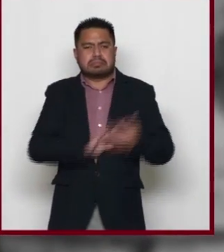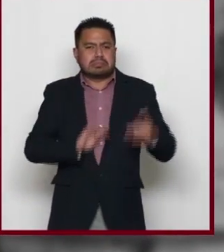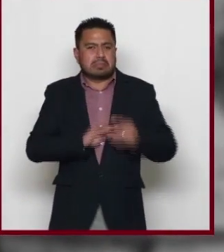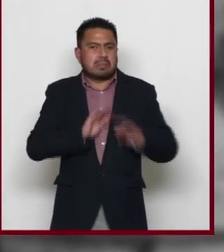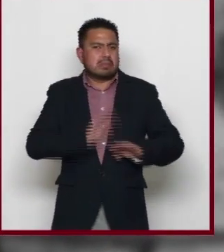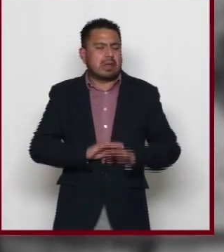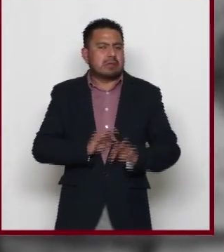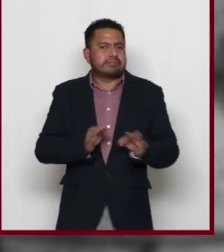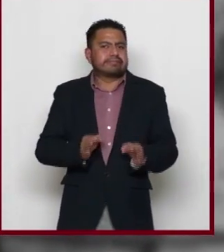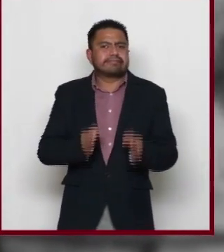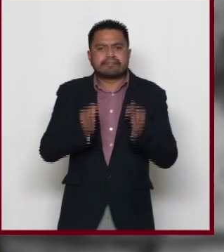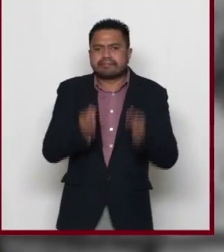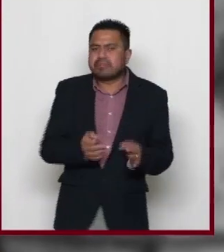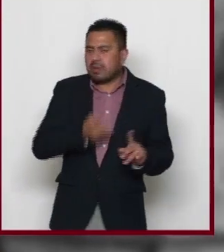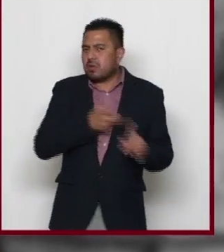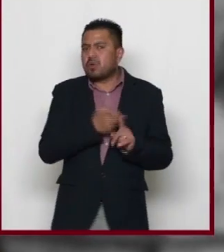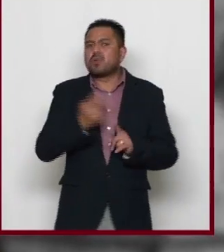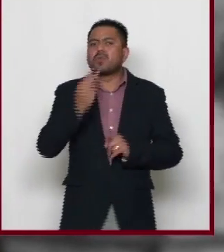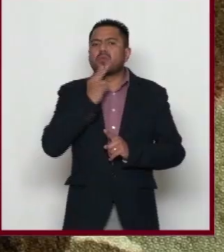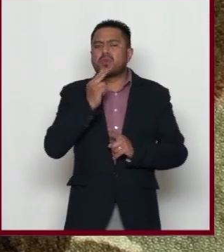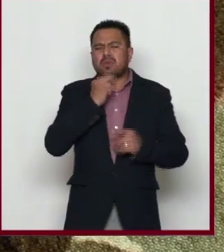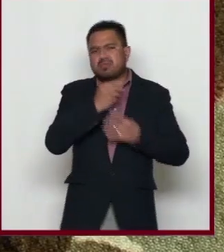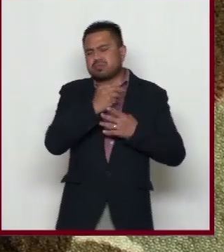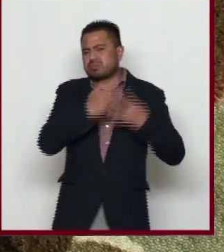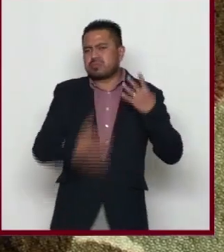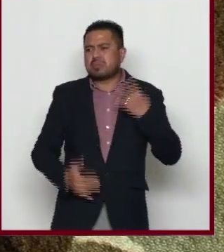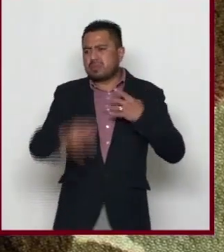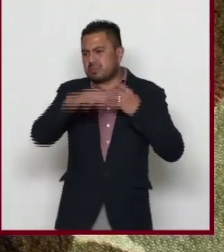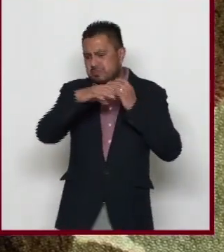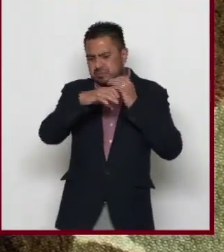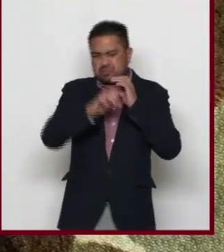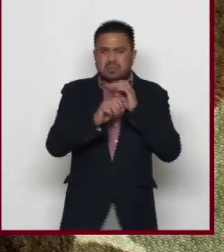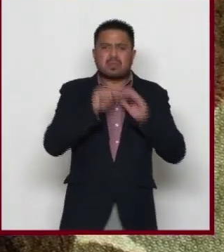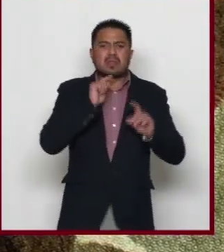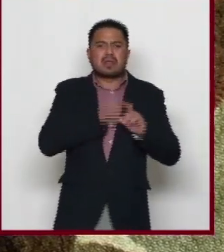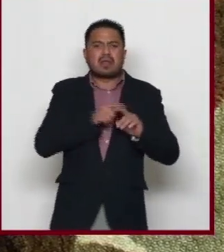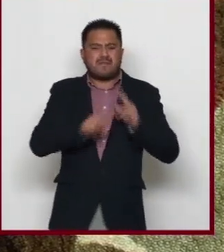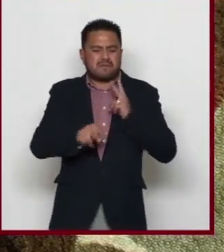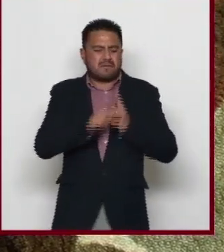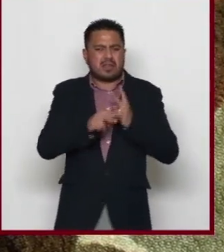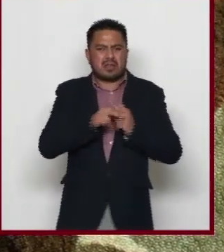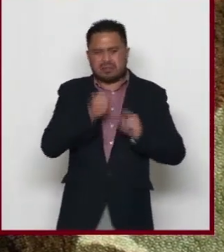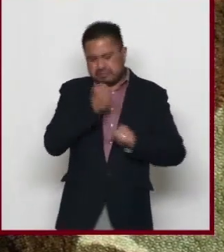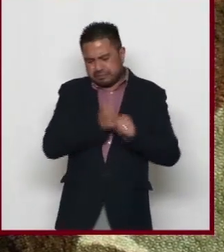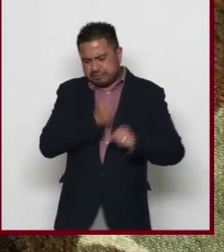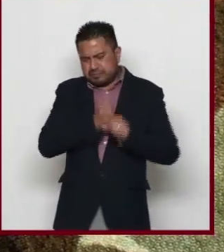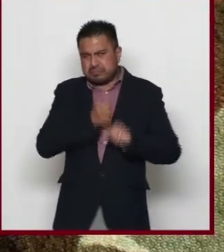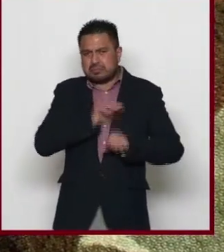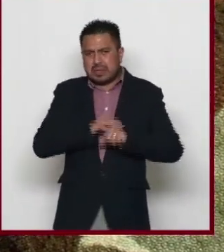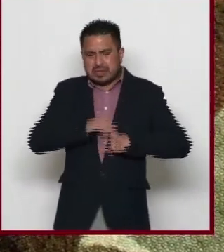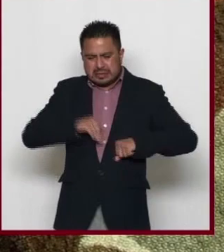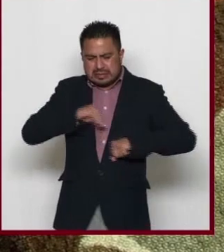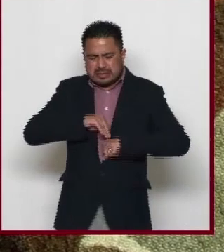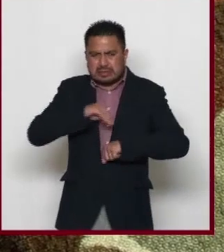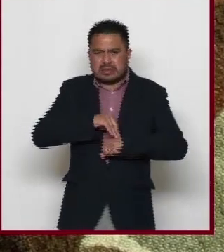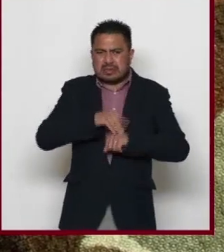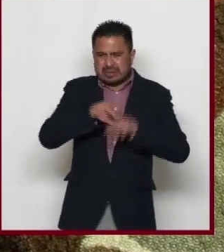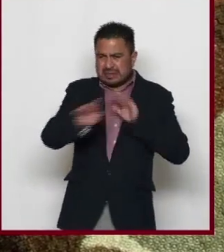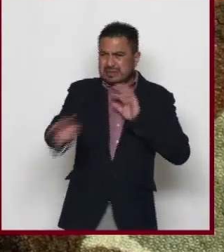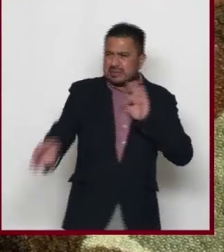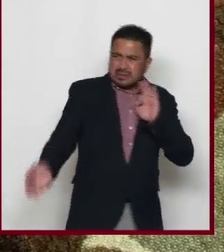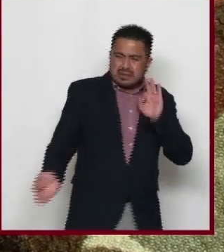es que utilizaba una serie de lentes de vidrio pulido para conseguir un aumento de los objetos observados de 20